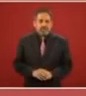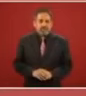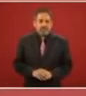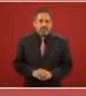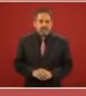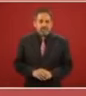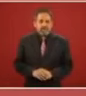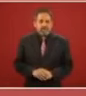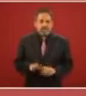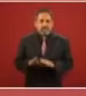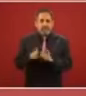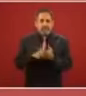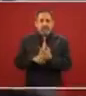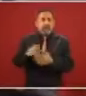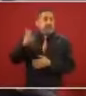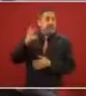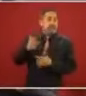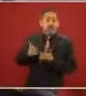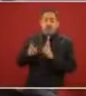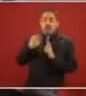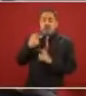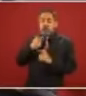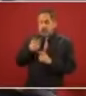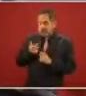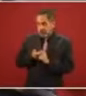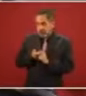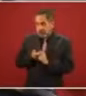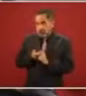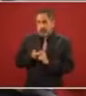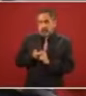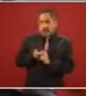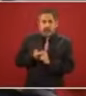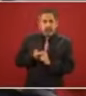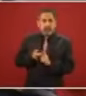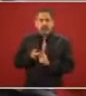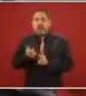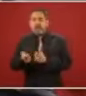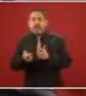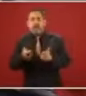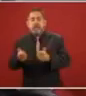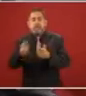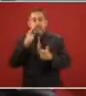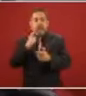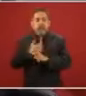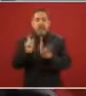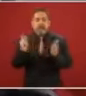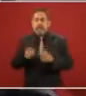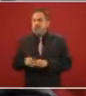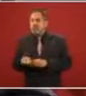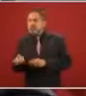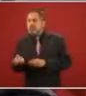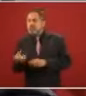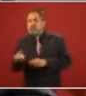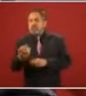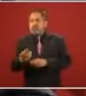que les compraban la libertad a los ciudadanos por migajas,